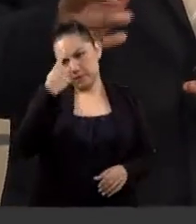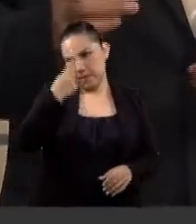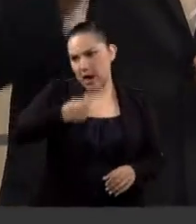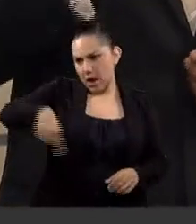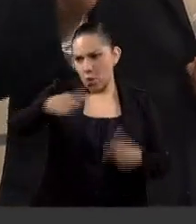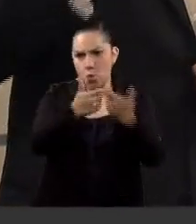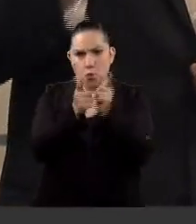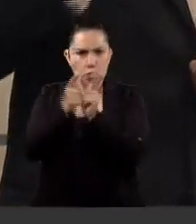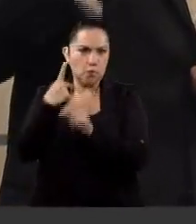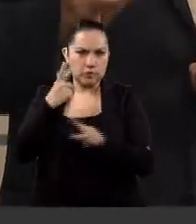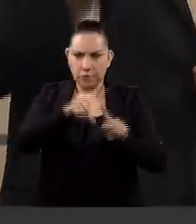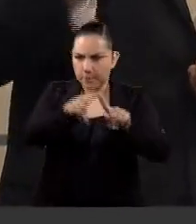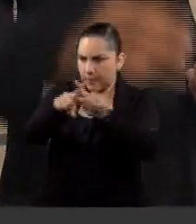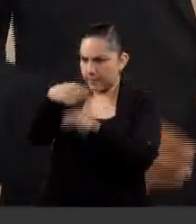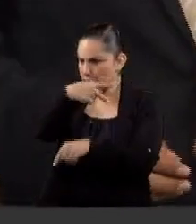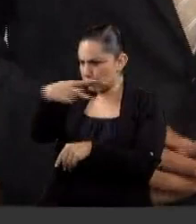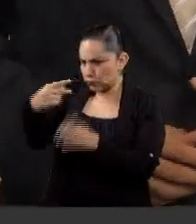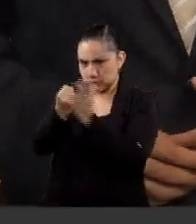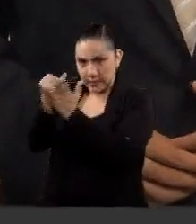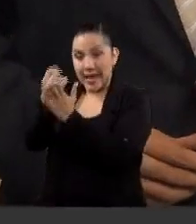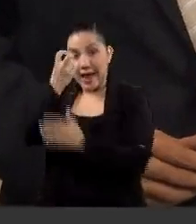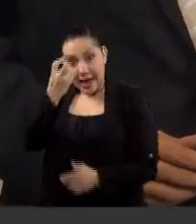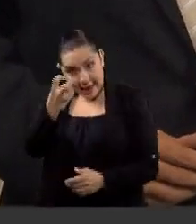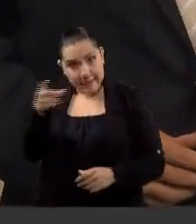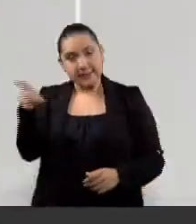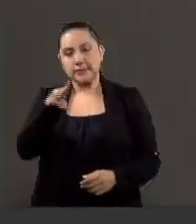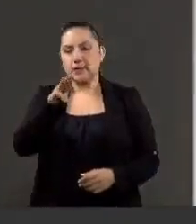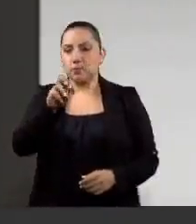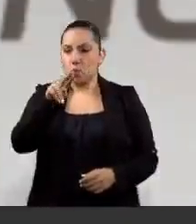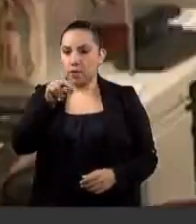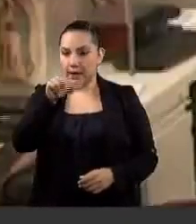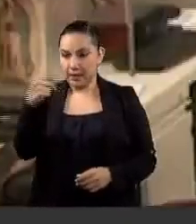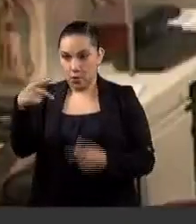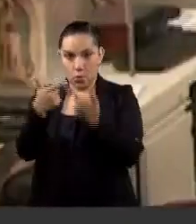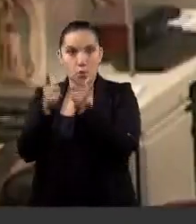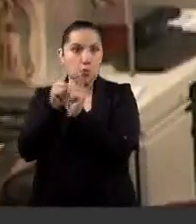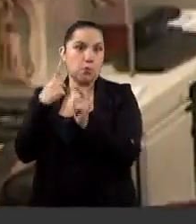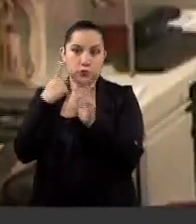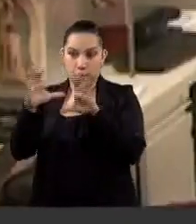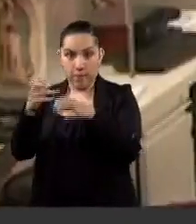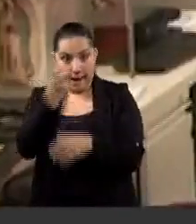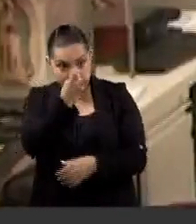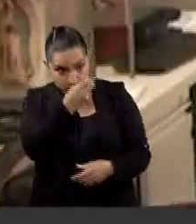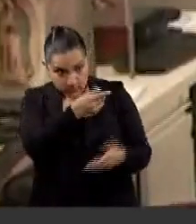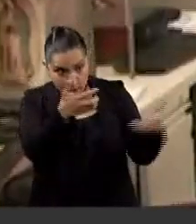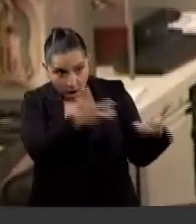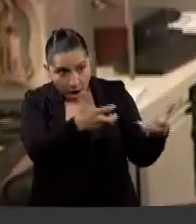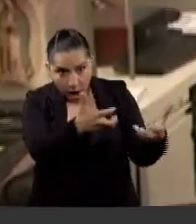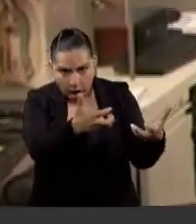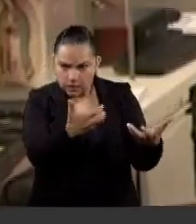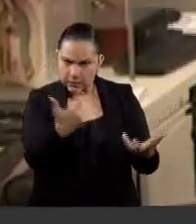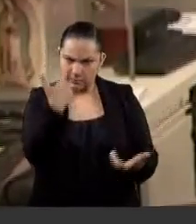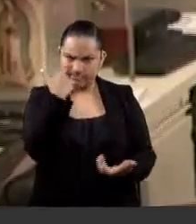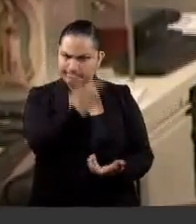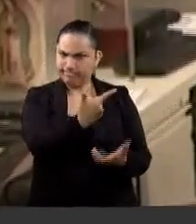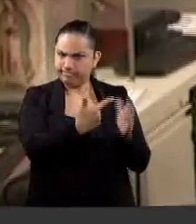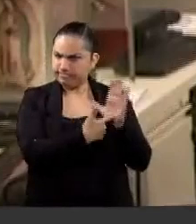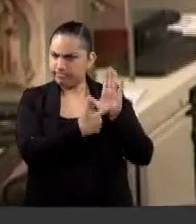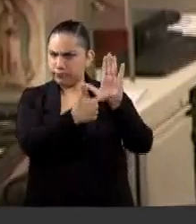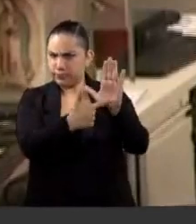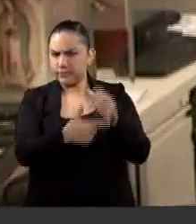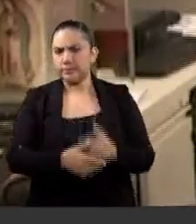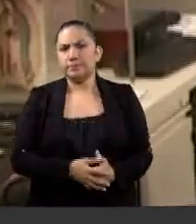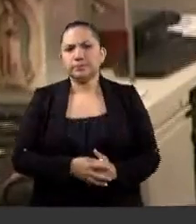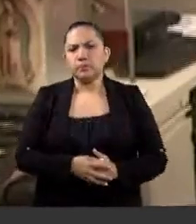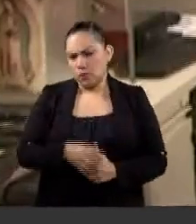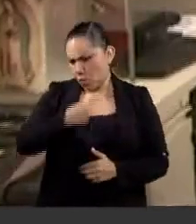morena se van a estar denunciando este tipo de actos insistimos en que lo más sano para la equidad es que soliciten